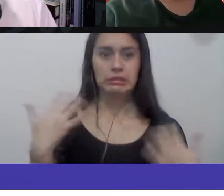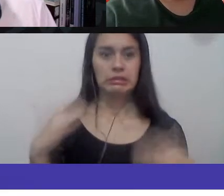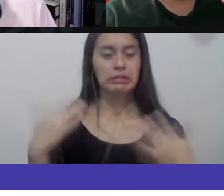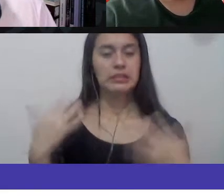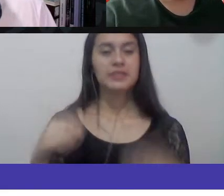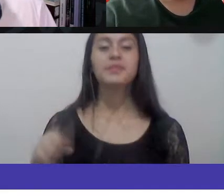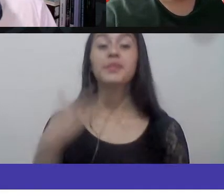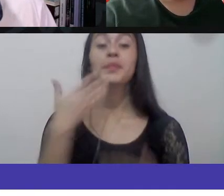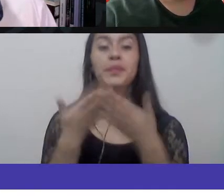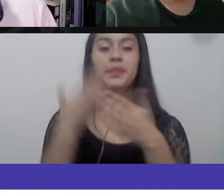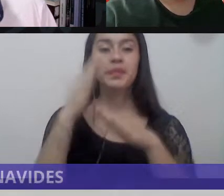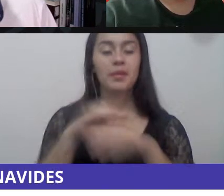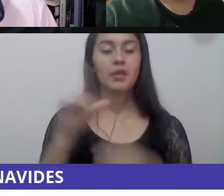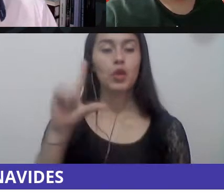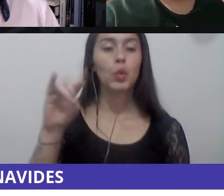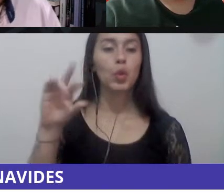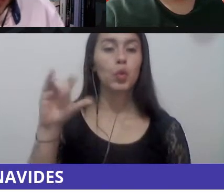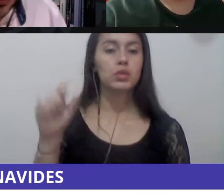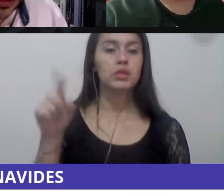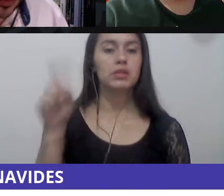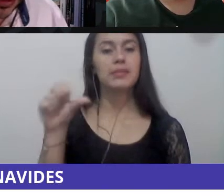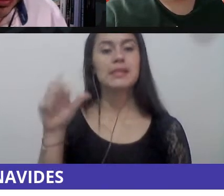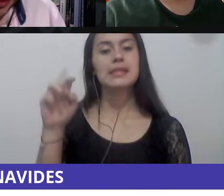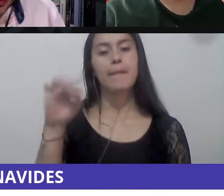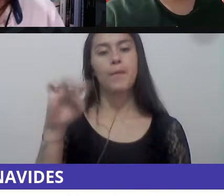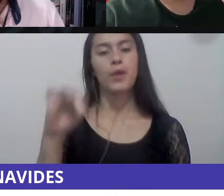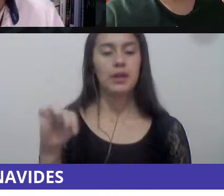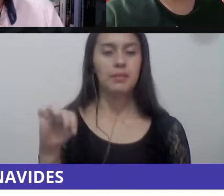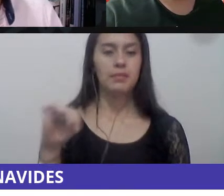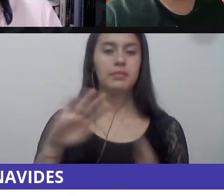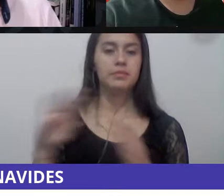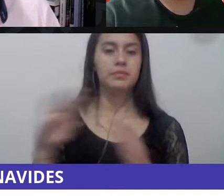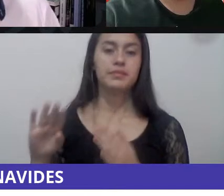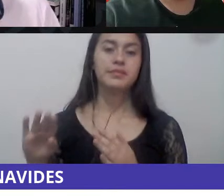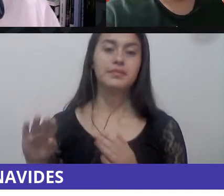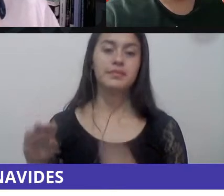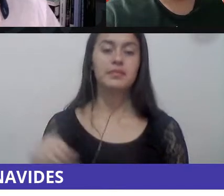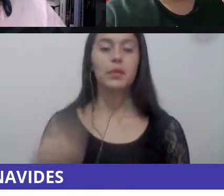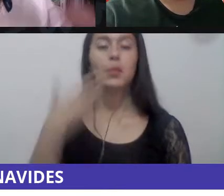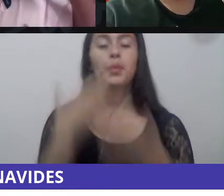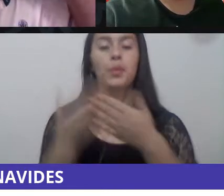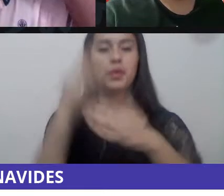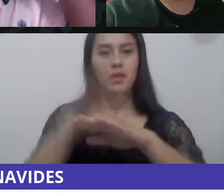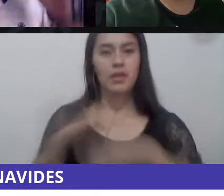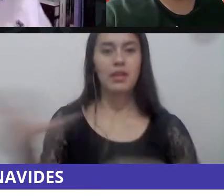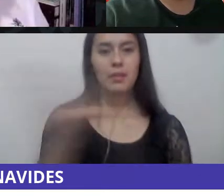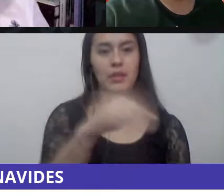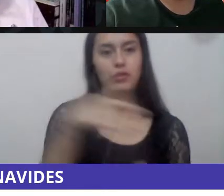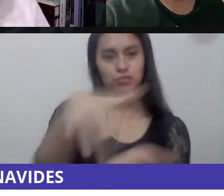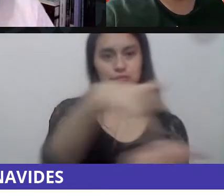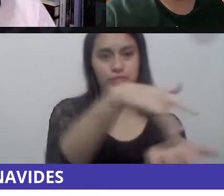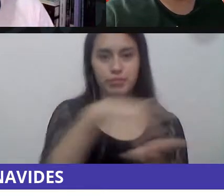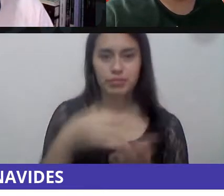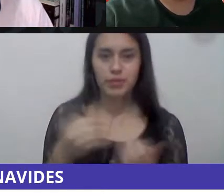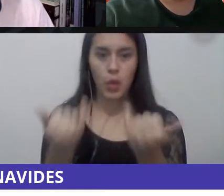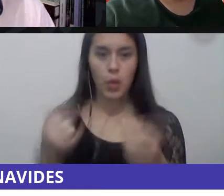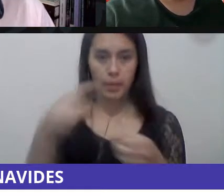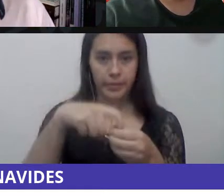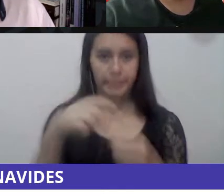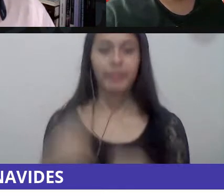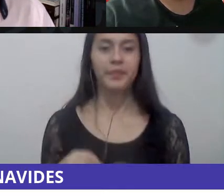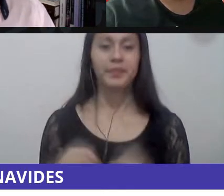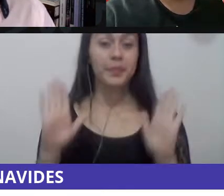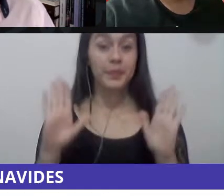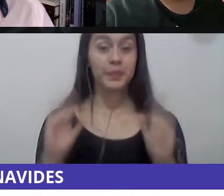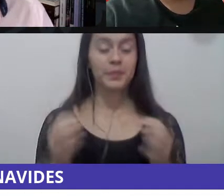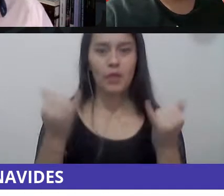Buenas tardes, Lucy Moreno, Samuel Benavides. Buenas tardes para todos los que están llegando a la sintonía en este momento. Muy bien, hoy vamos